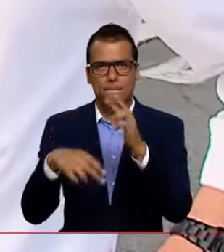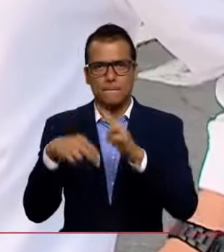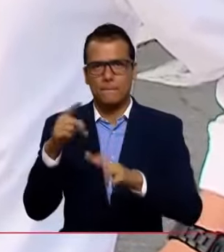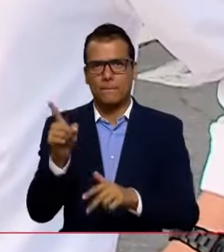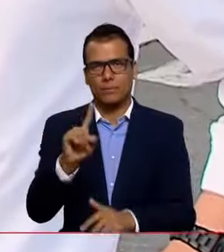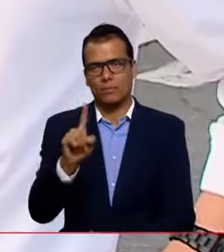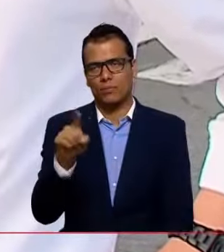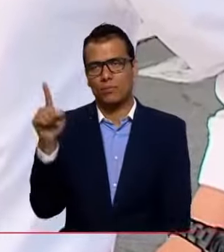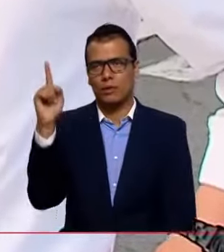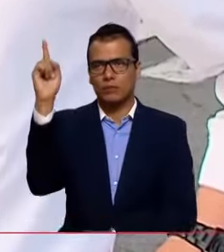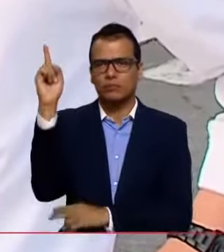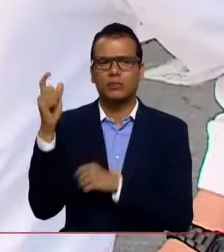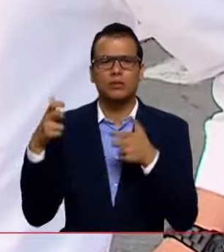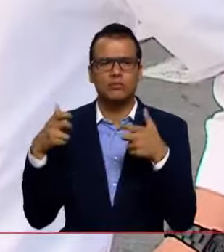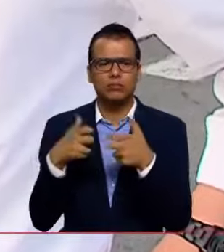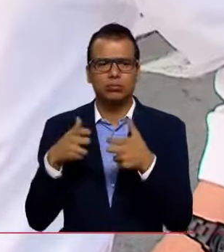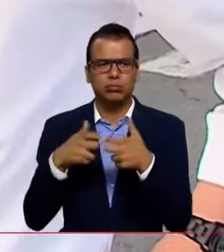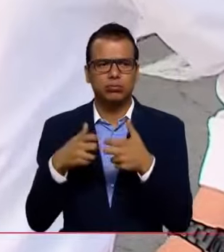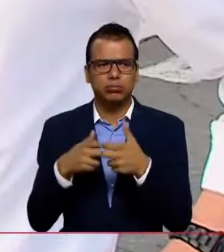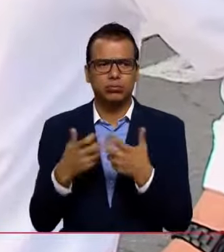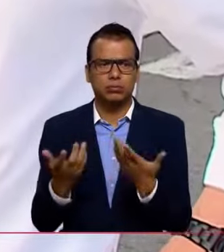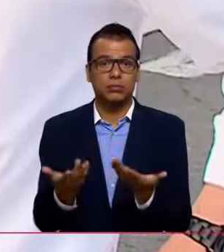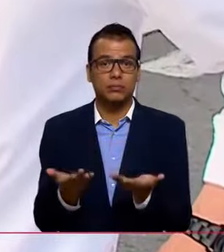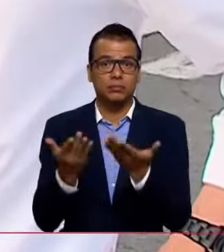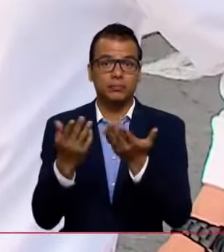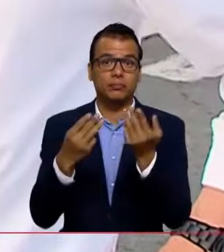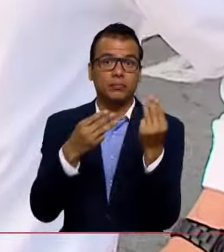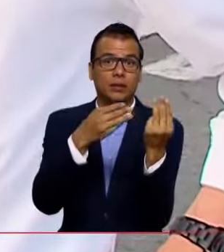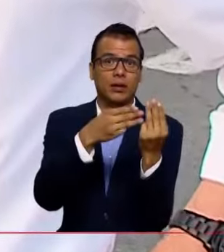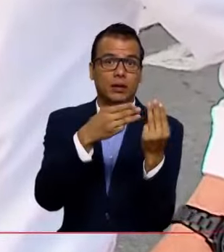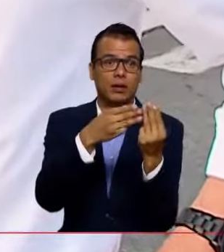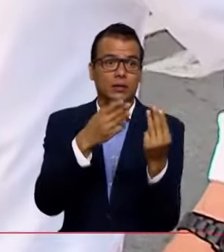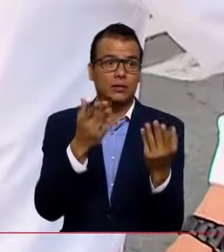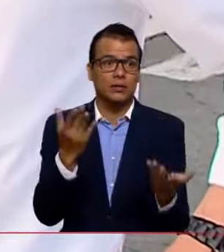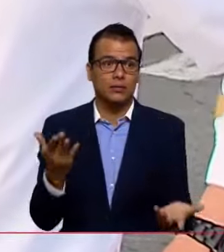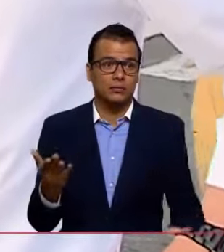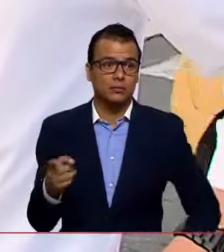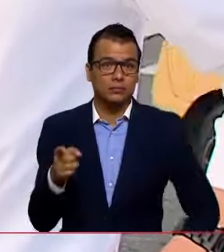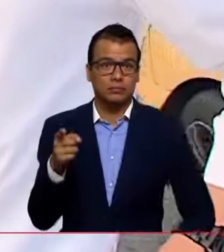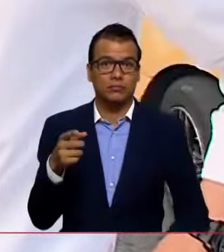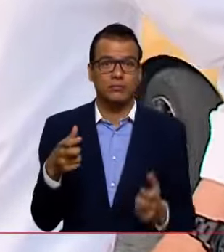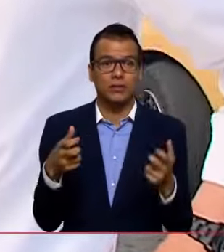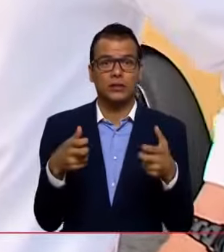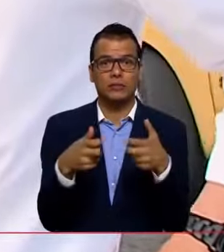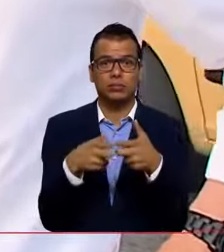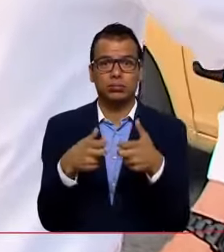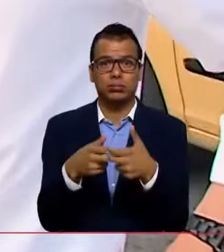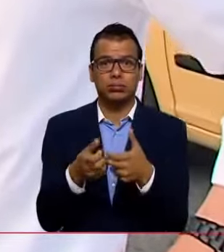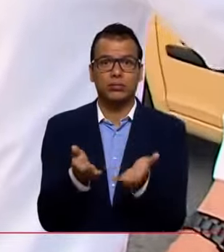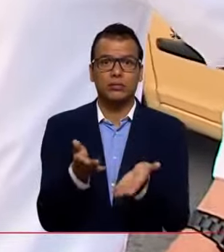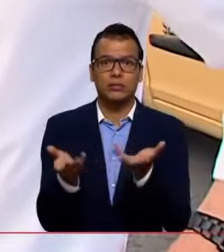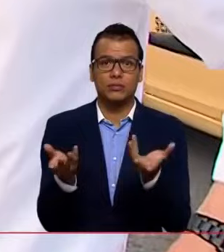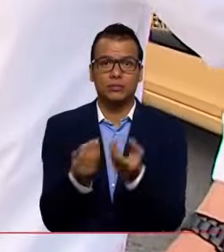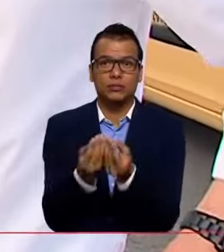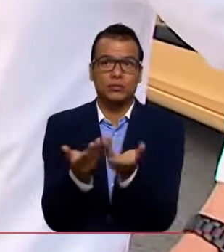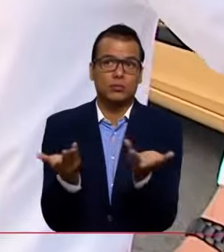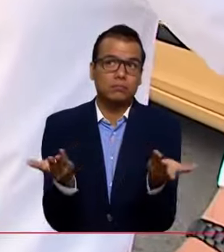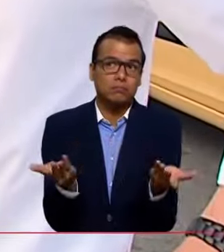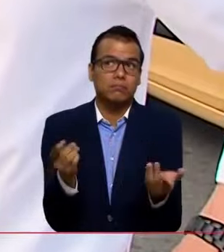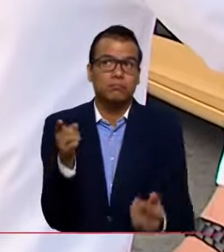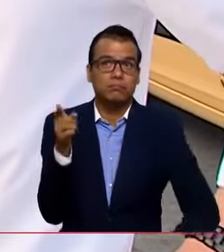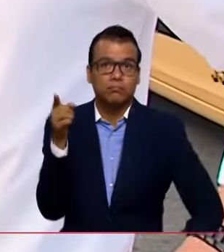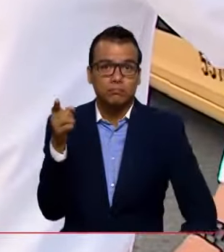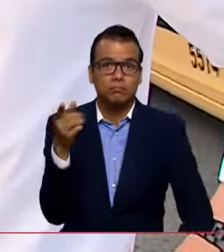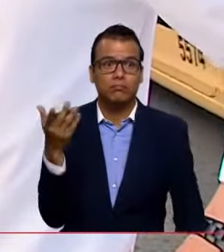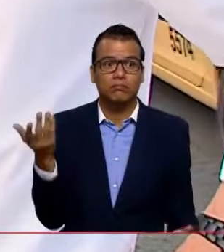poste, pues digamos que sí, yo pido a Emcali, que a Emcali Energía, pido que por favor este tipo de intervenciones